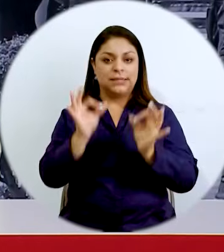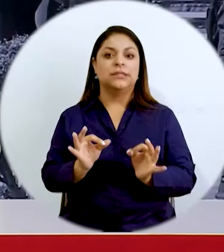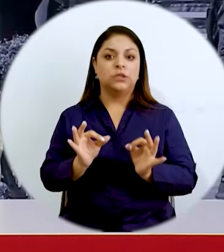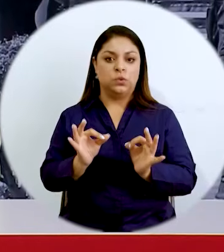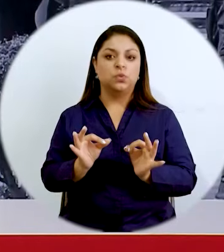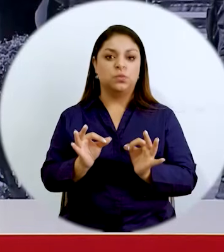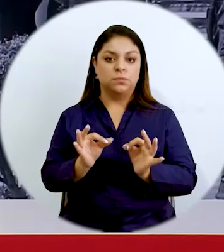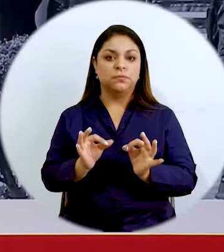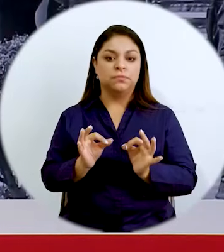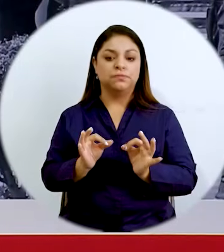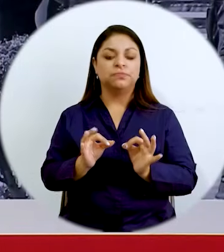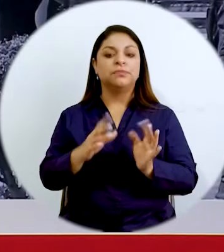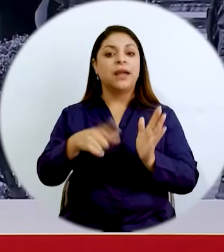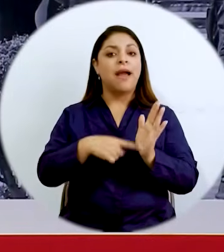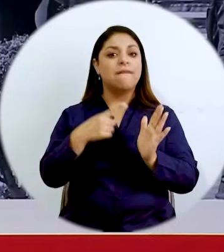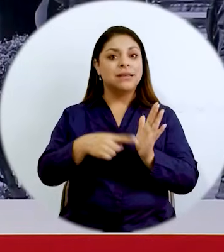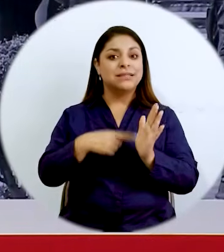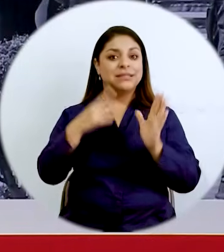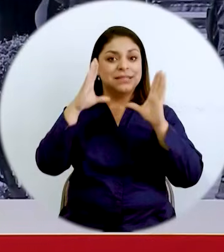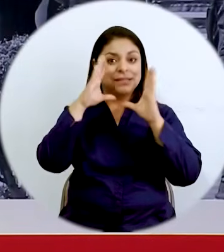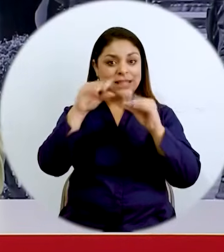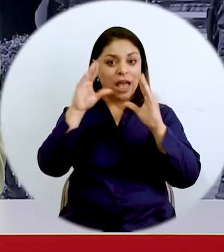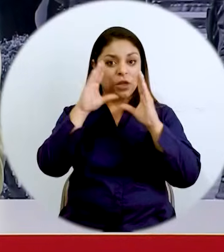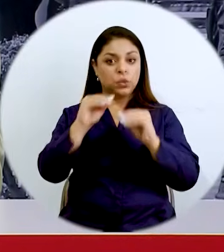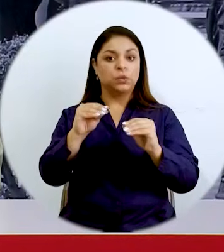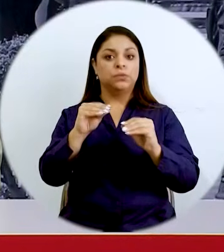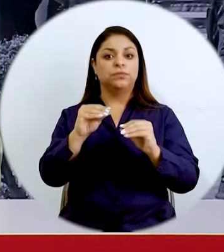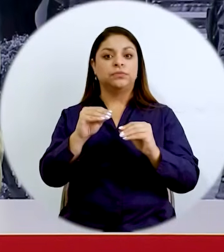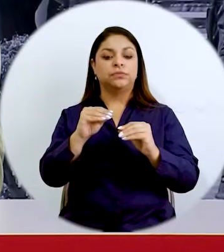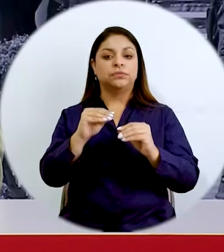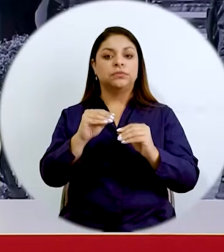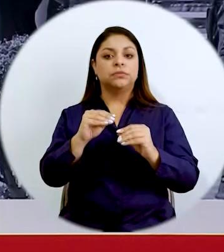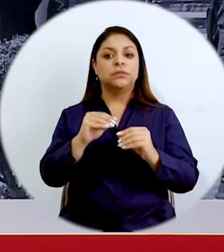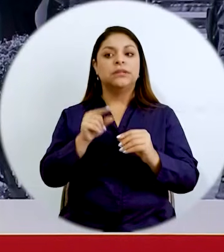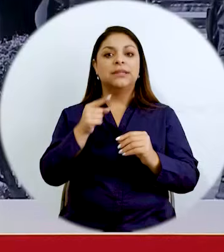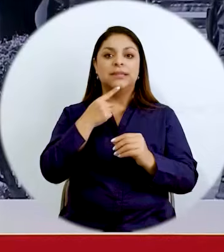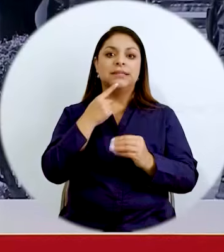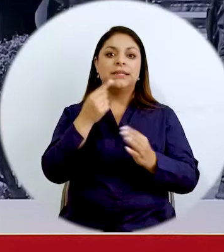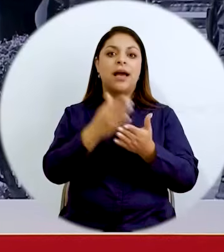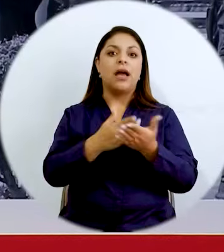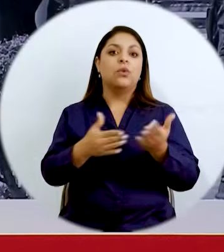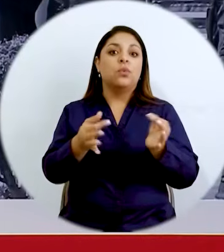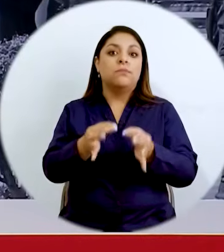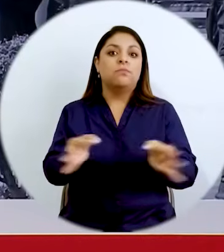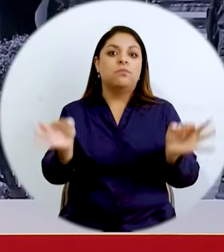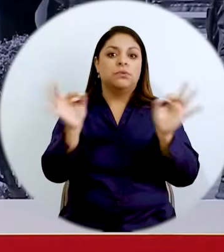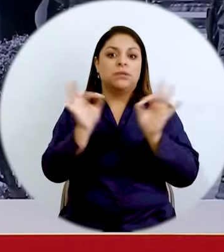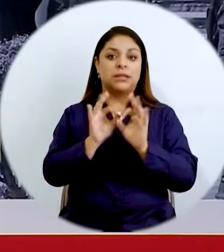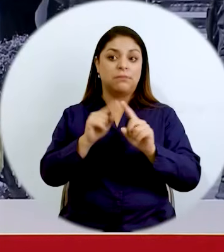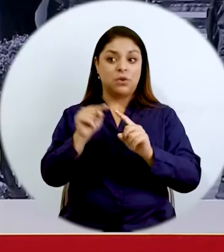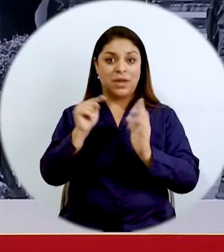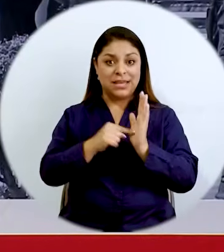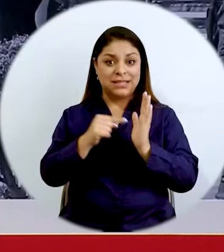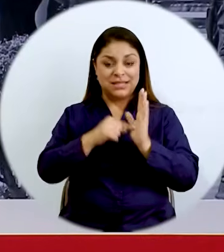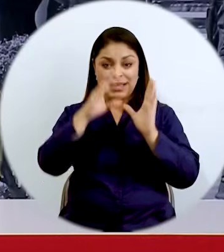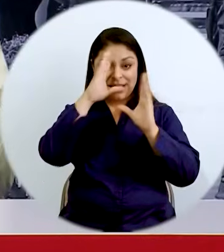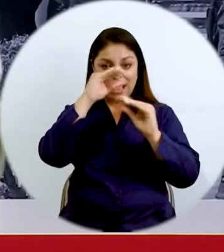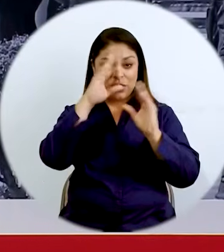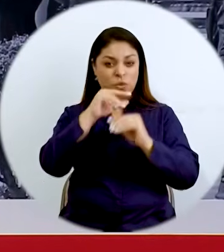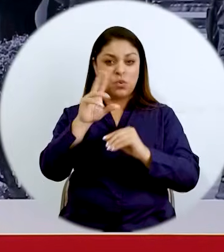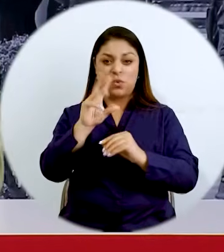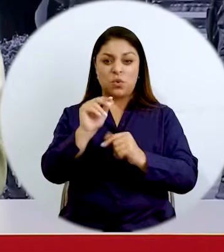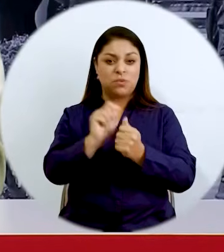¿verdad? Claro. A veces el dato nos dice algo importante, pero si ese dato no se interpreta y se traduce